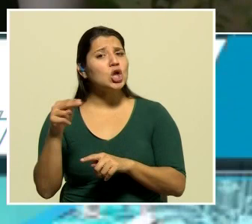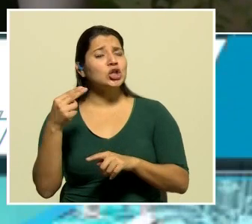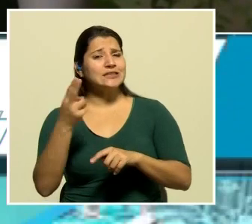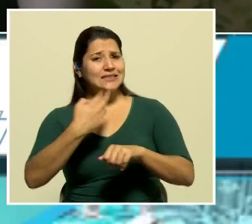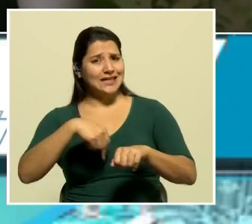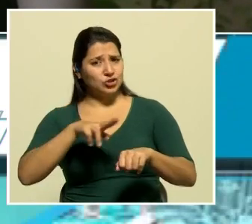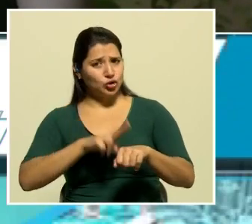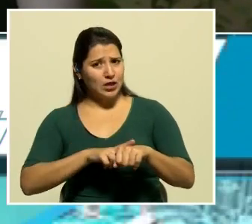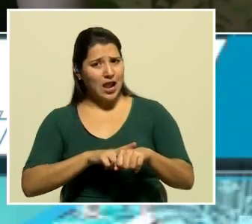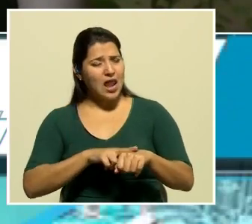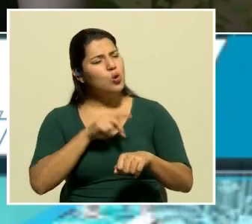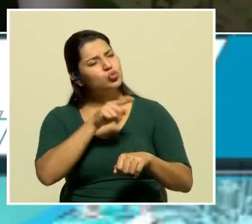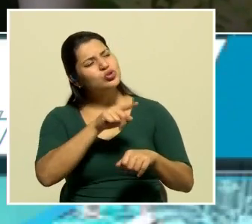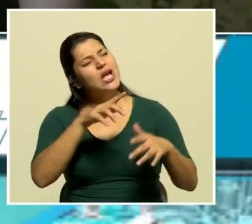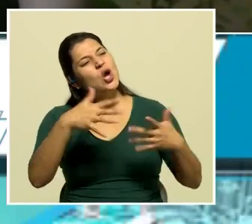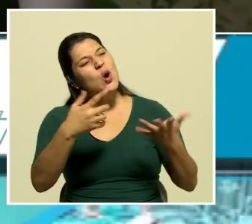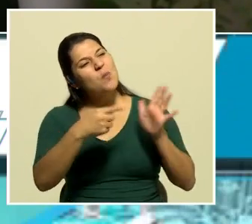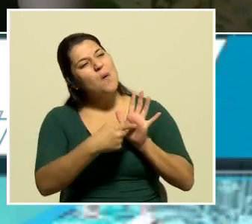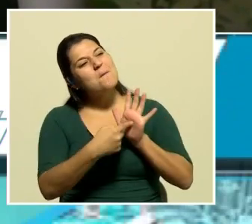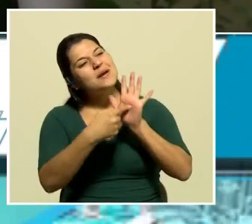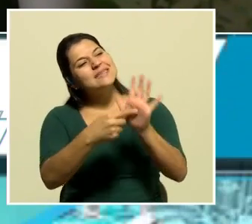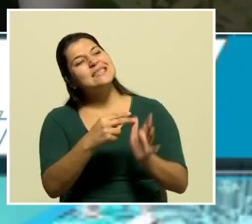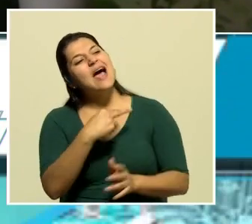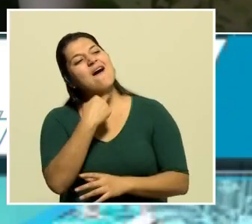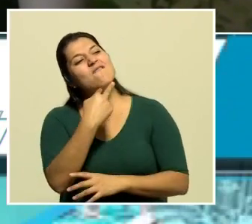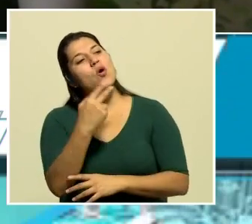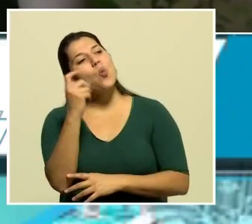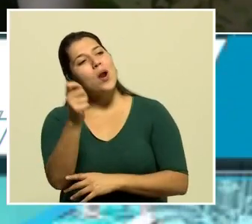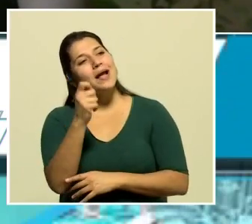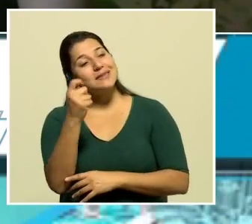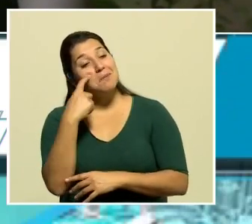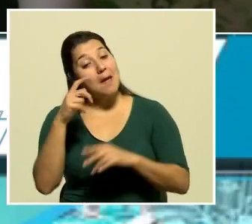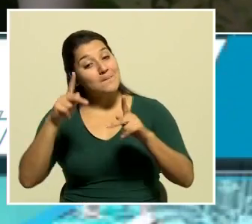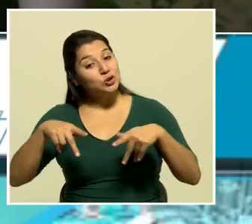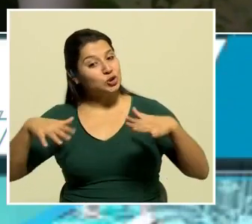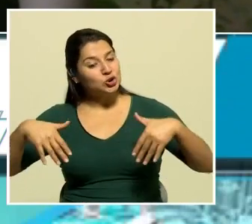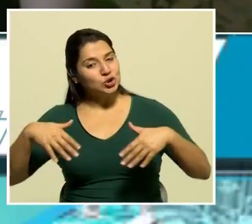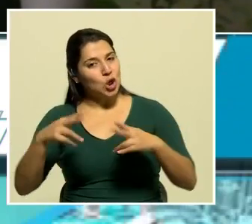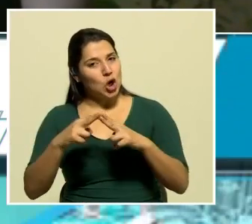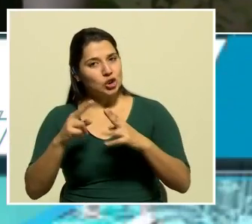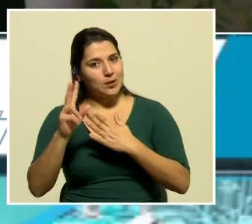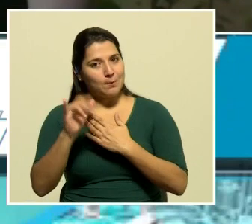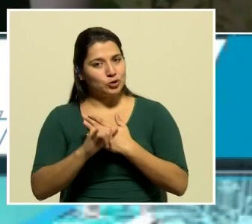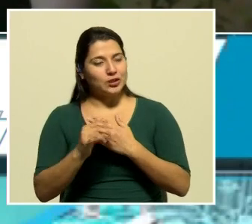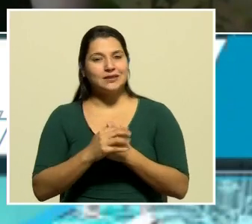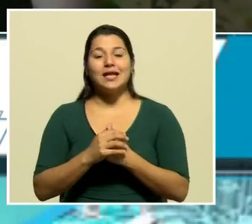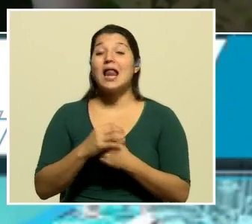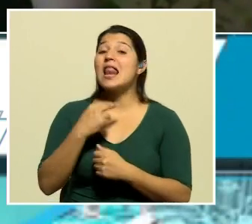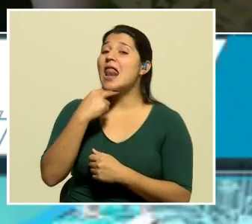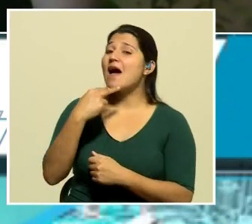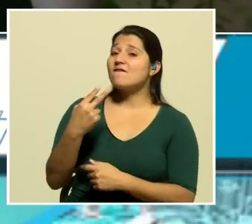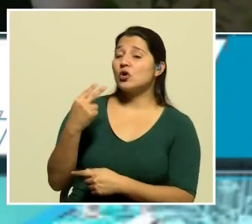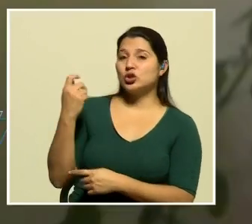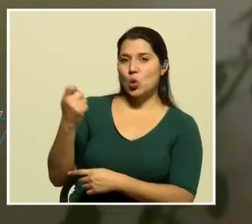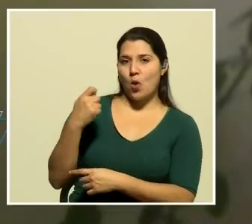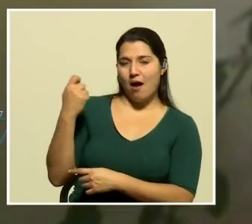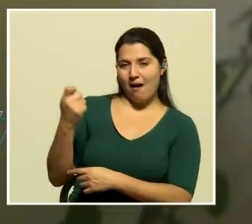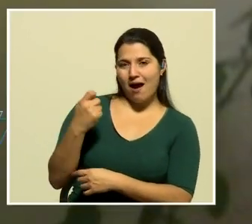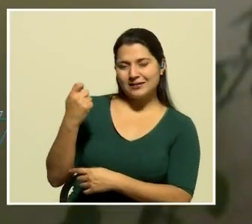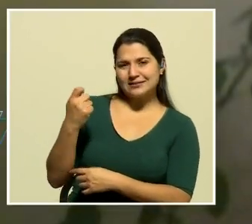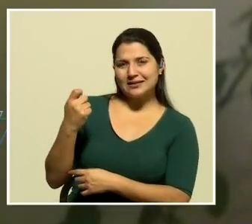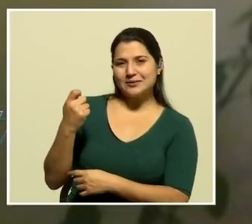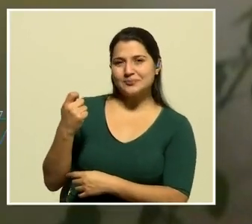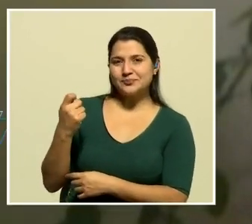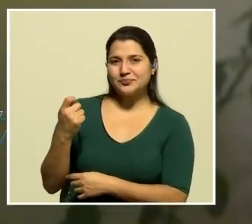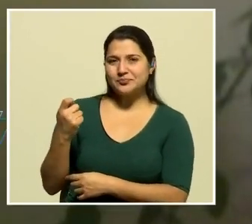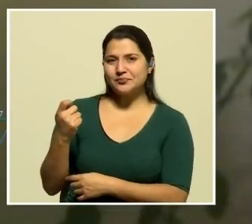La Voz de Guanacaste a quienes aún no conocen este proyecto? La Voz de Guanacaste es uno de